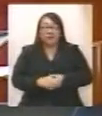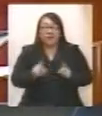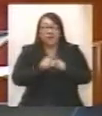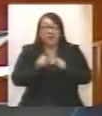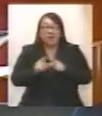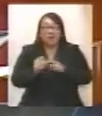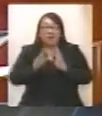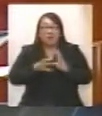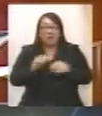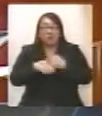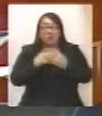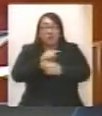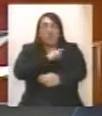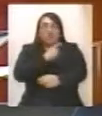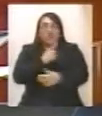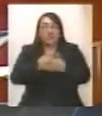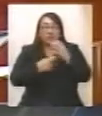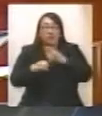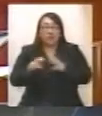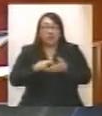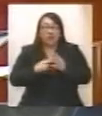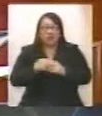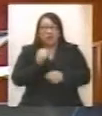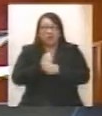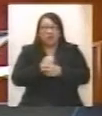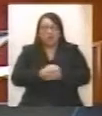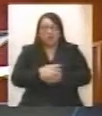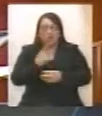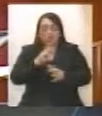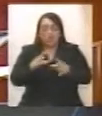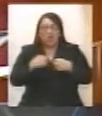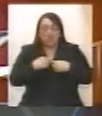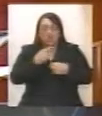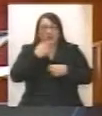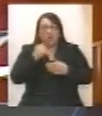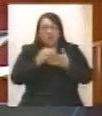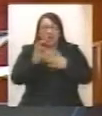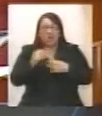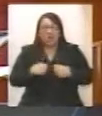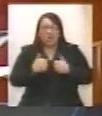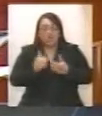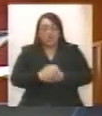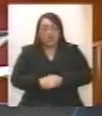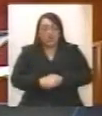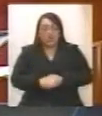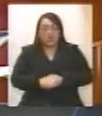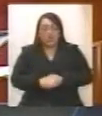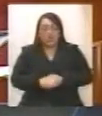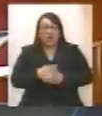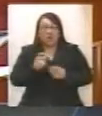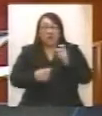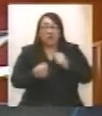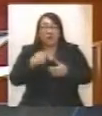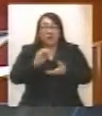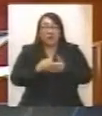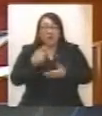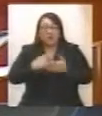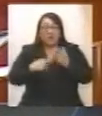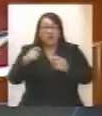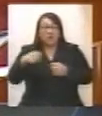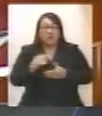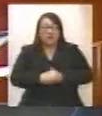Adicionalmente, a los esfuerzos que venimos articulando para dotar de una mejor calidad de vida a los peruanos que más lo